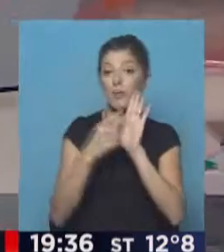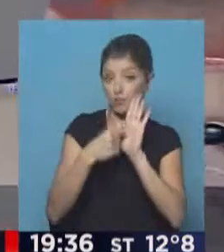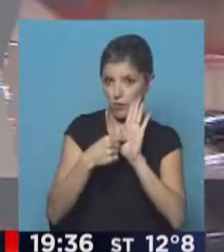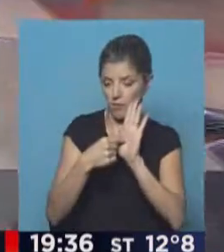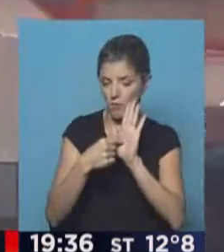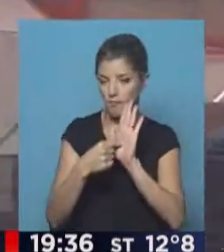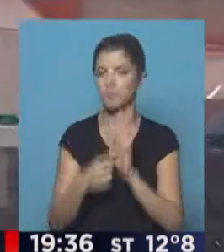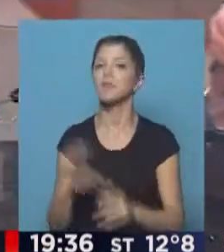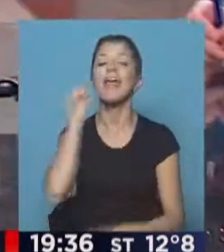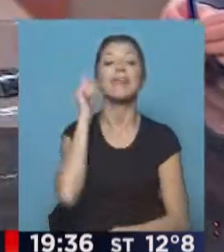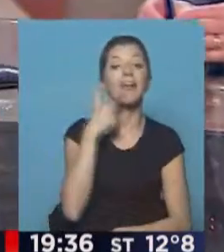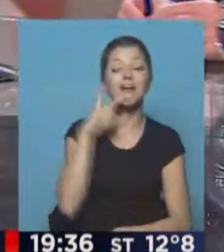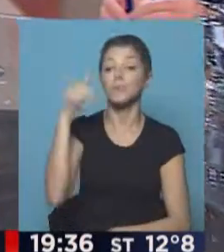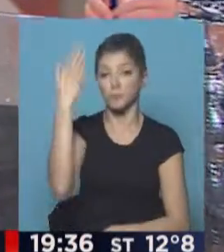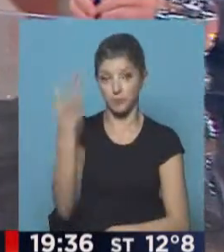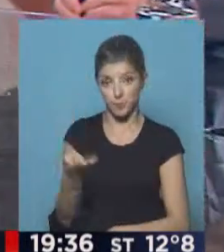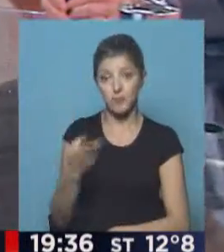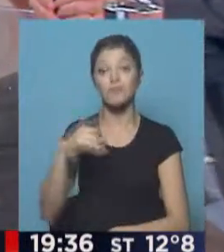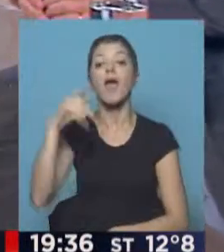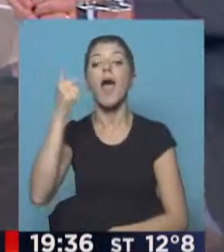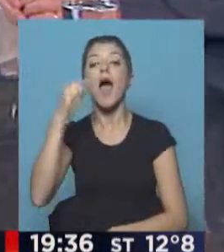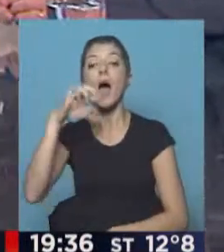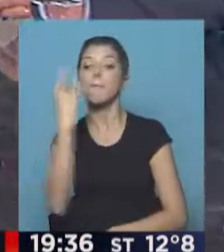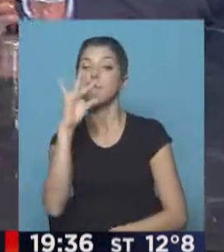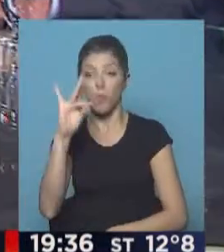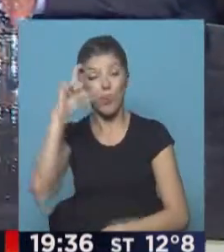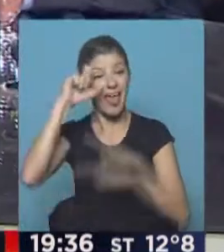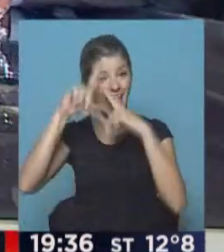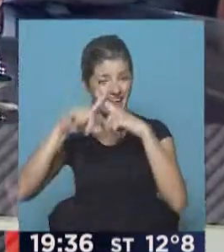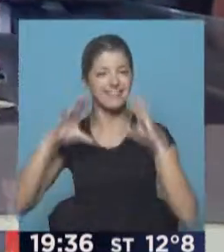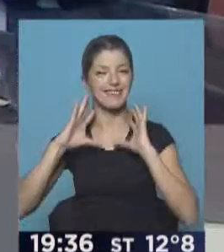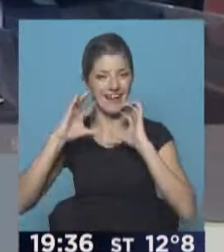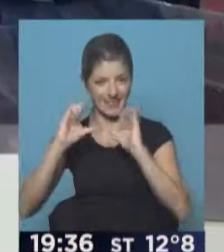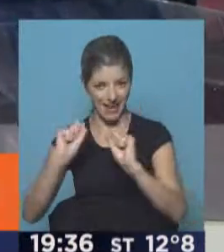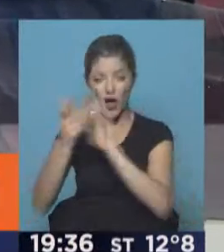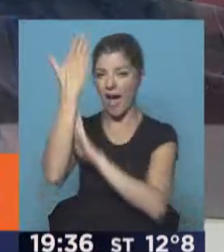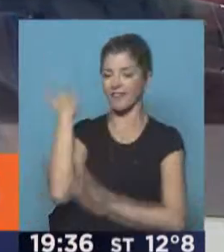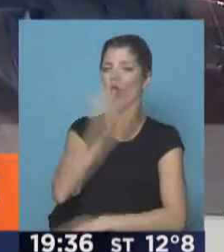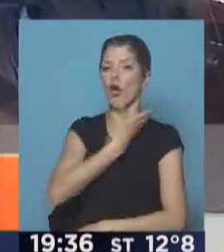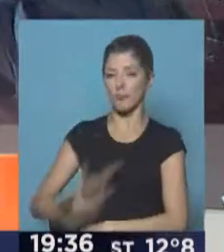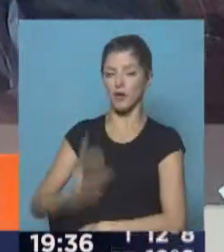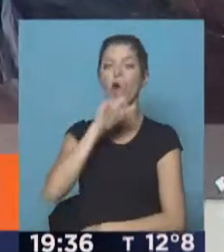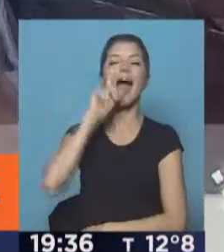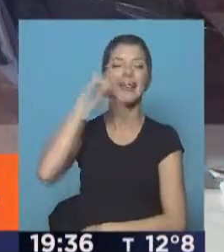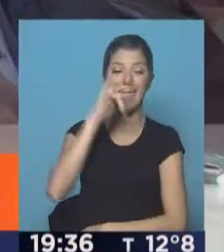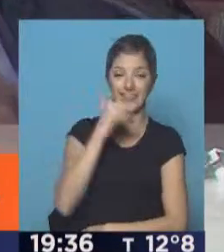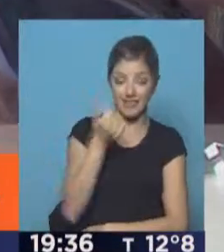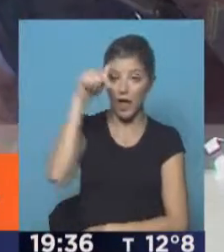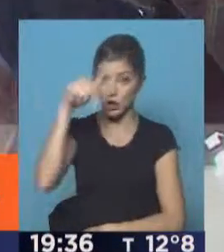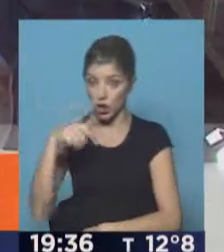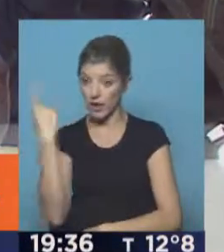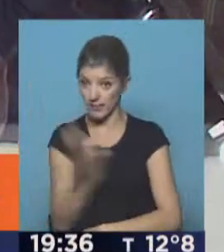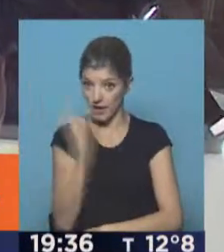Estamos con Emilio Pud, especialista en el tema energético, ex secretario del área durante el gobierno de Alianza y actualmente es director por Estado en YPF. Así